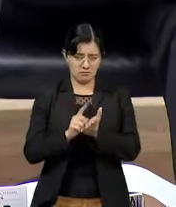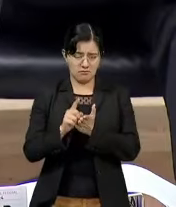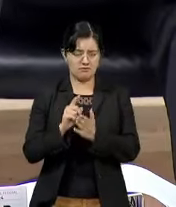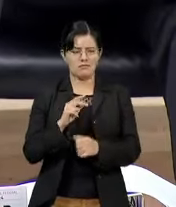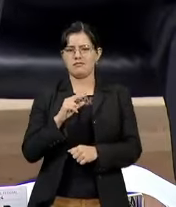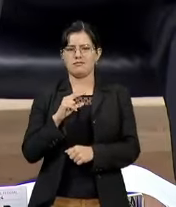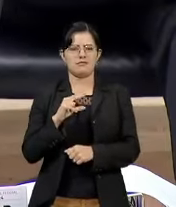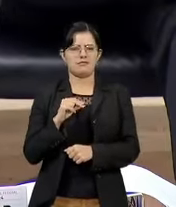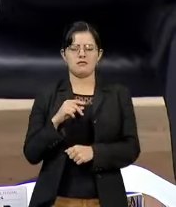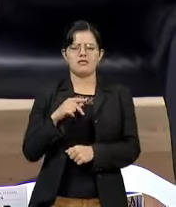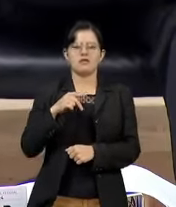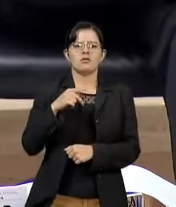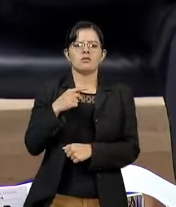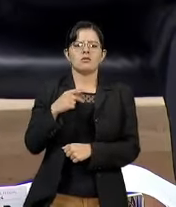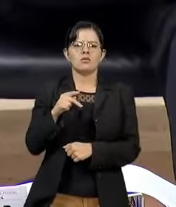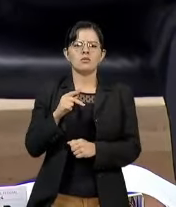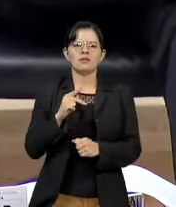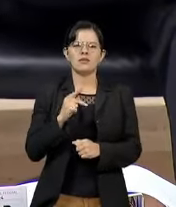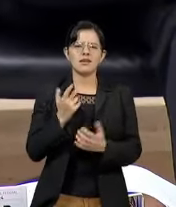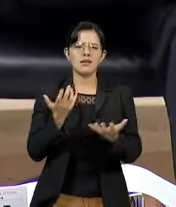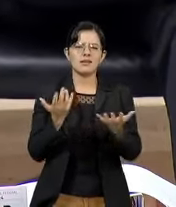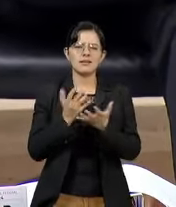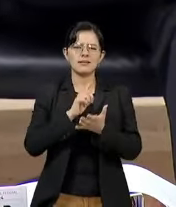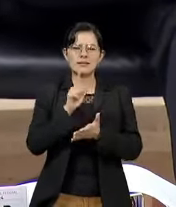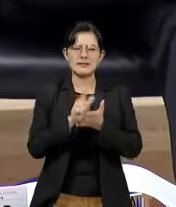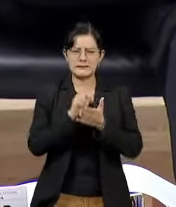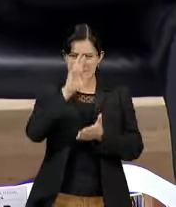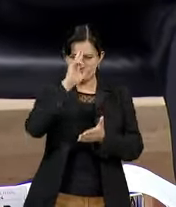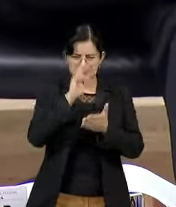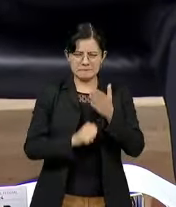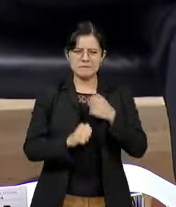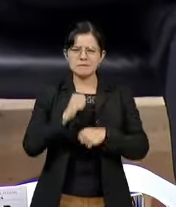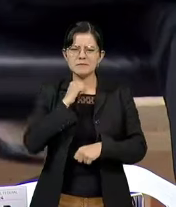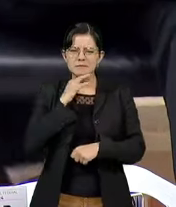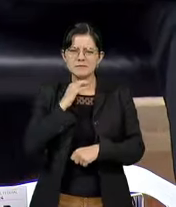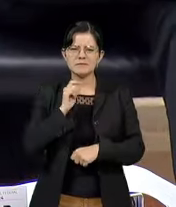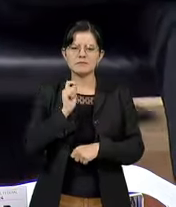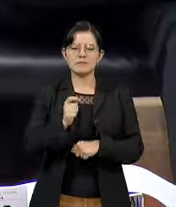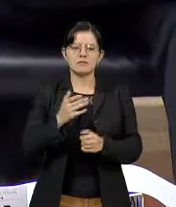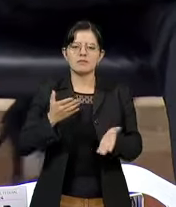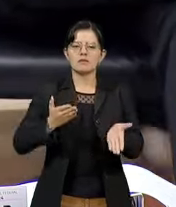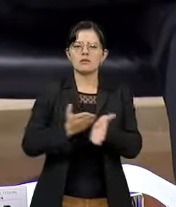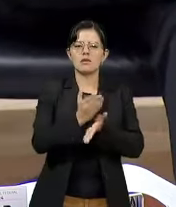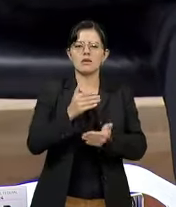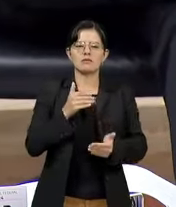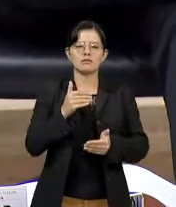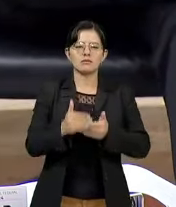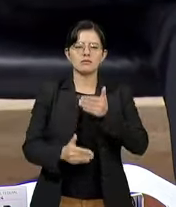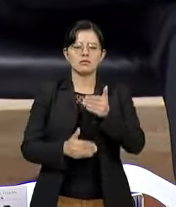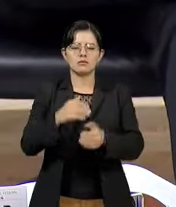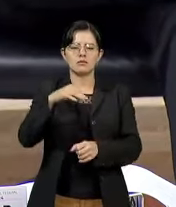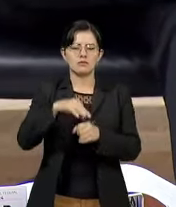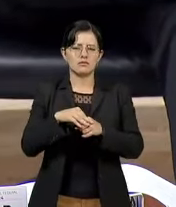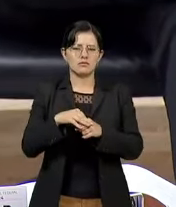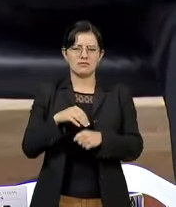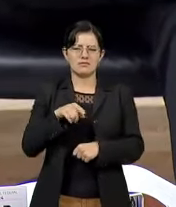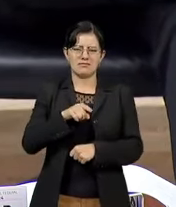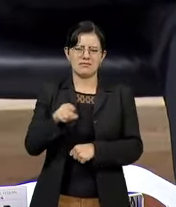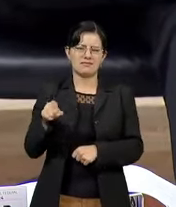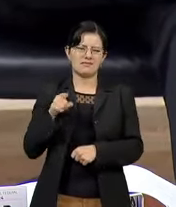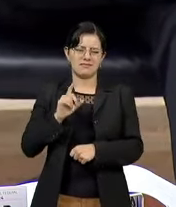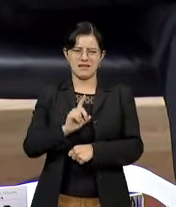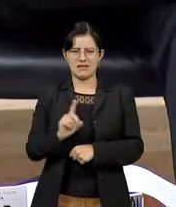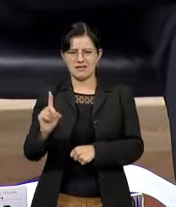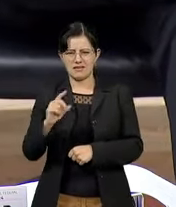intromisión en el proceso electoral bloque conservador prian frente